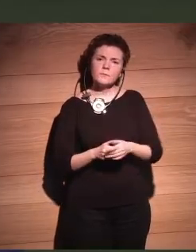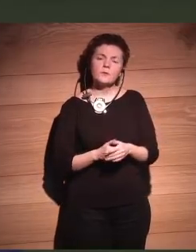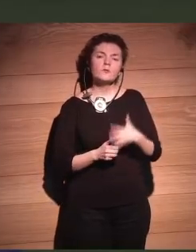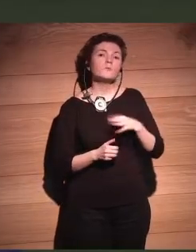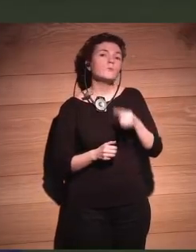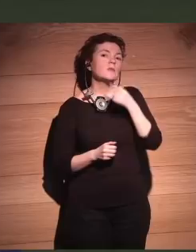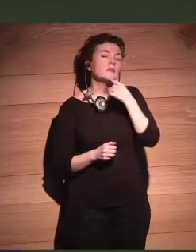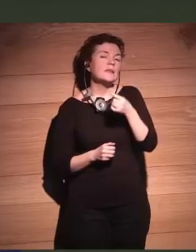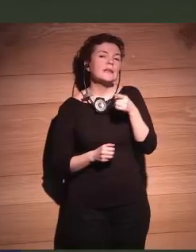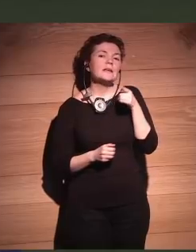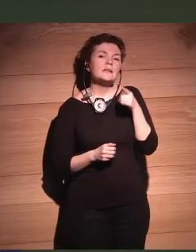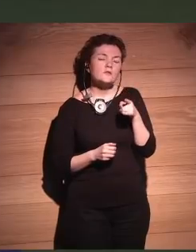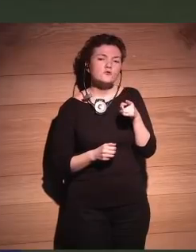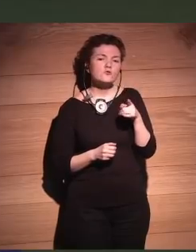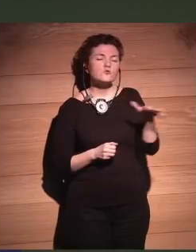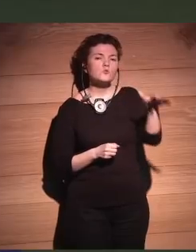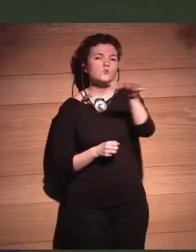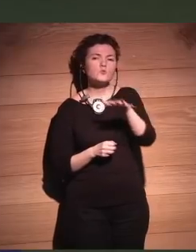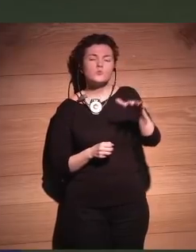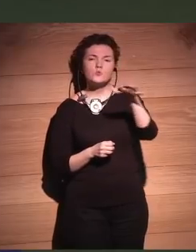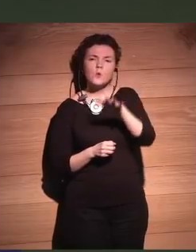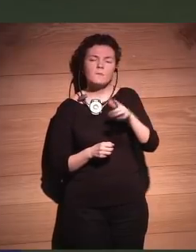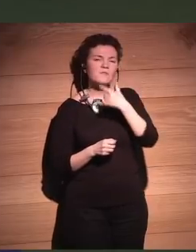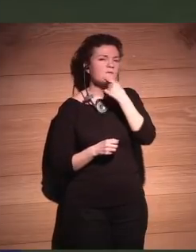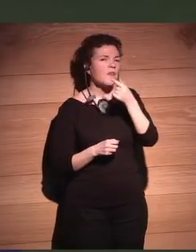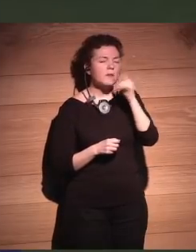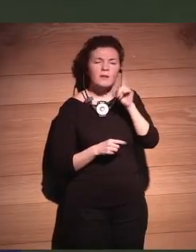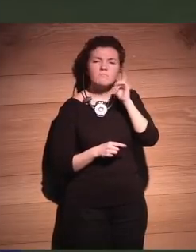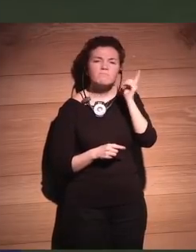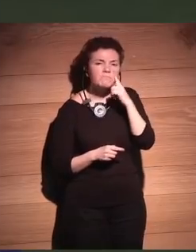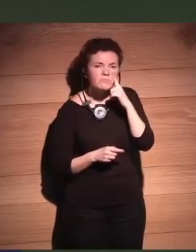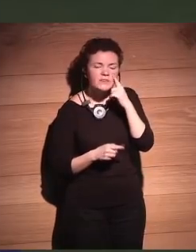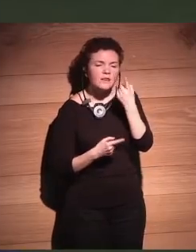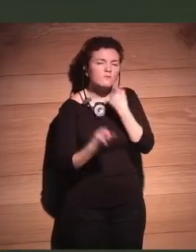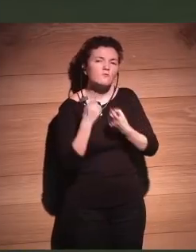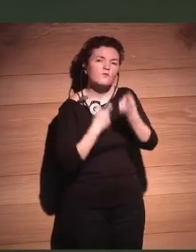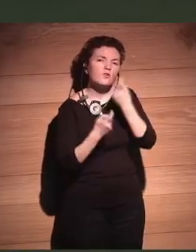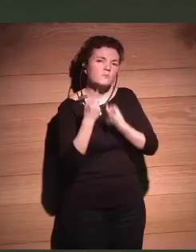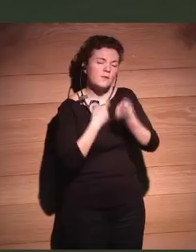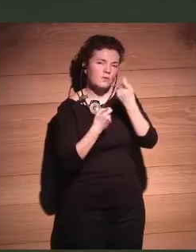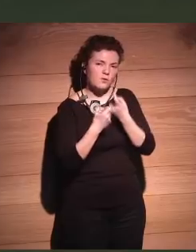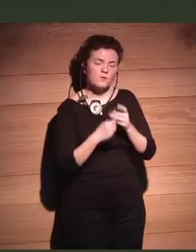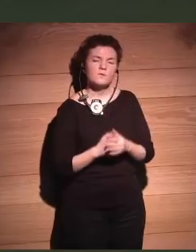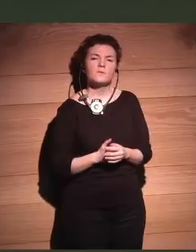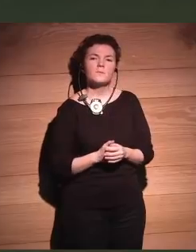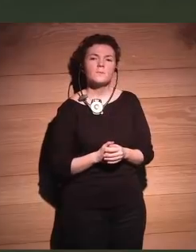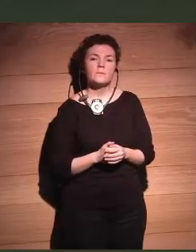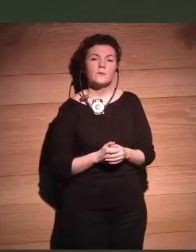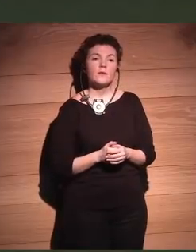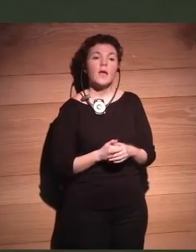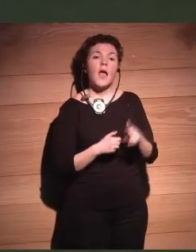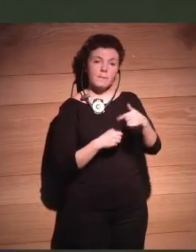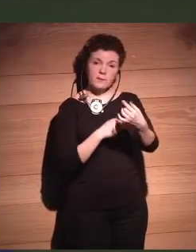Podremos decir que eso es uno de los lugares más fáciles para encontrar la información que haría falta. A mí me